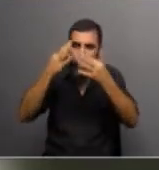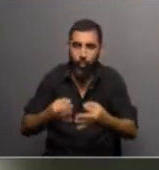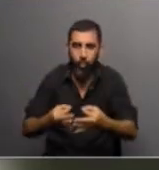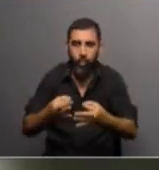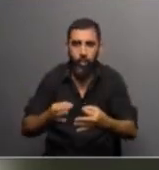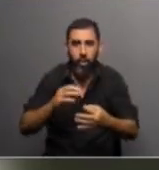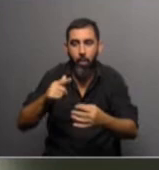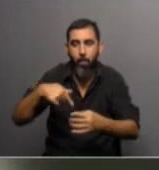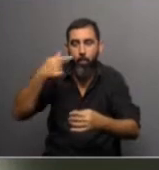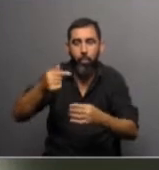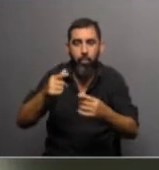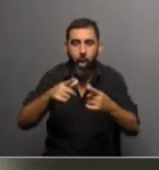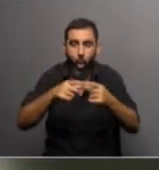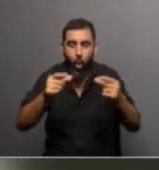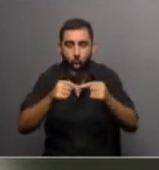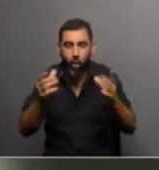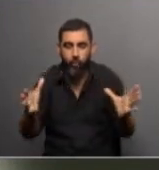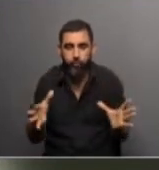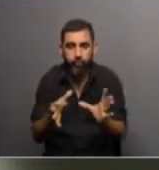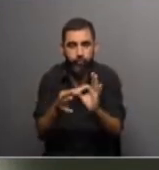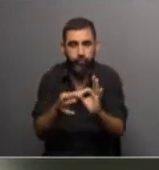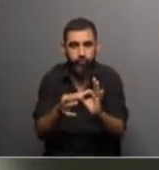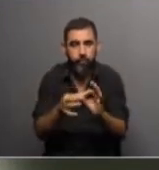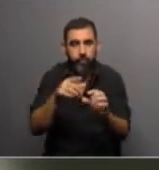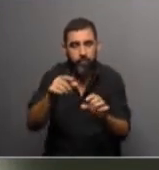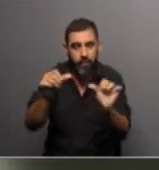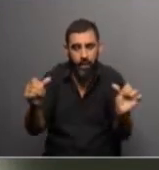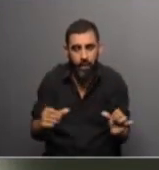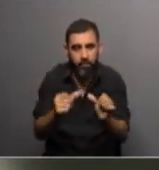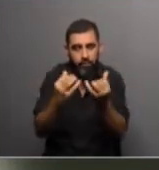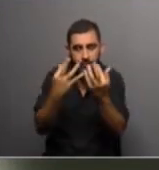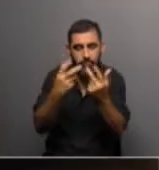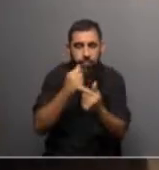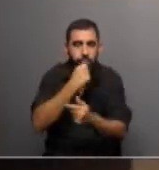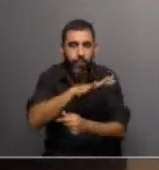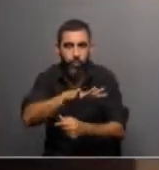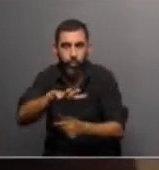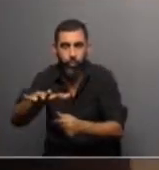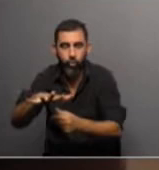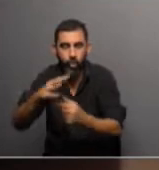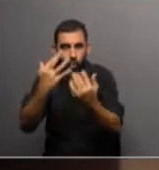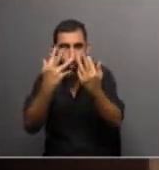de una siguiente hoja que las une, y de ahí empezás a tratar de generar historias.